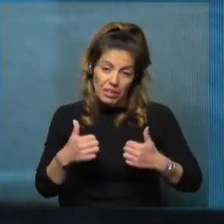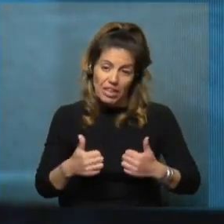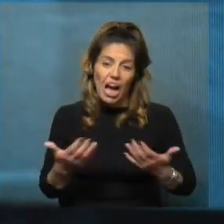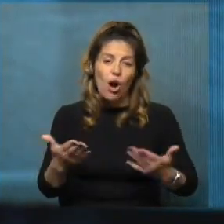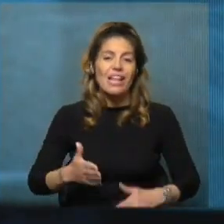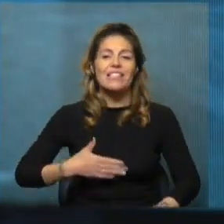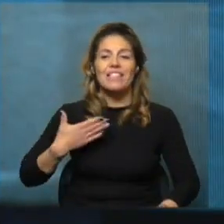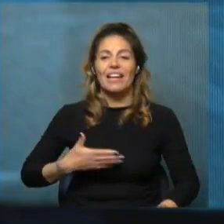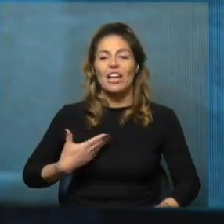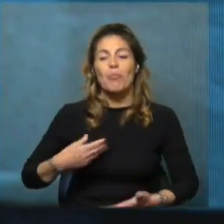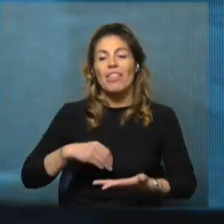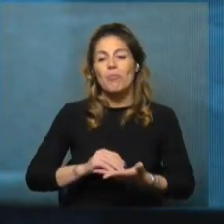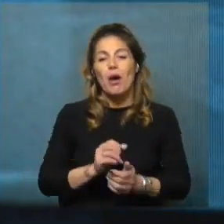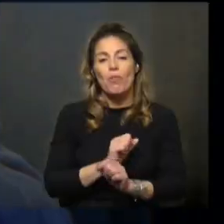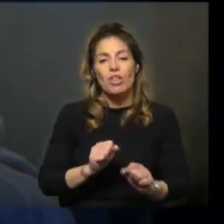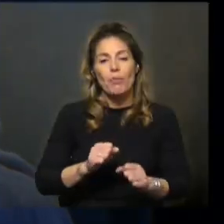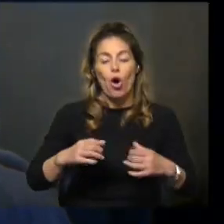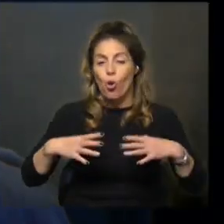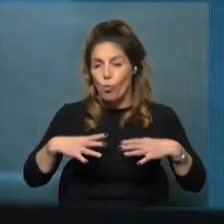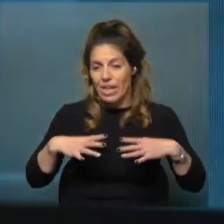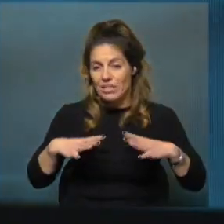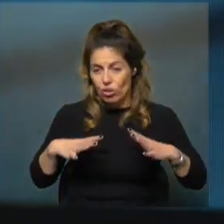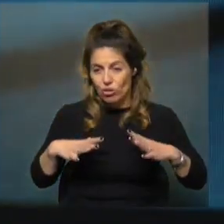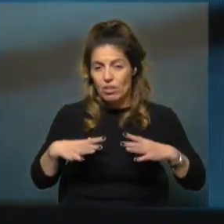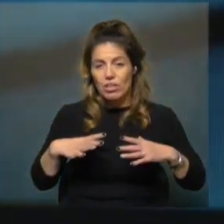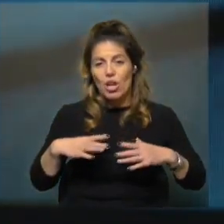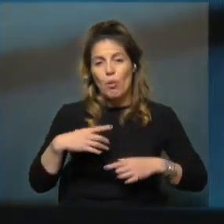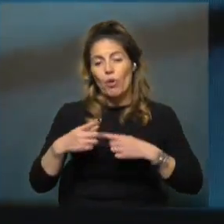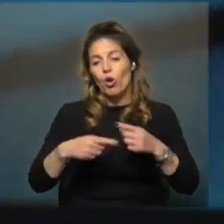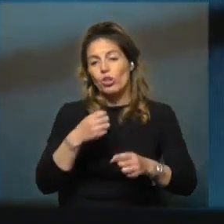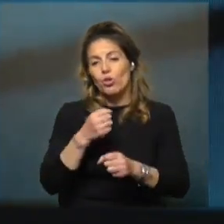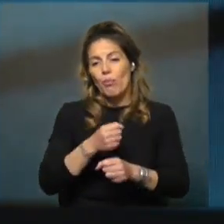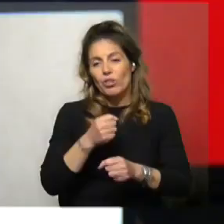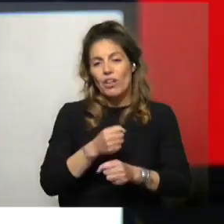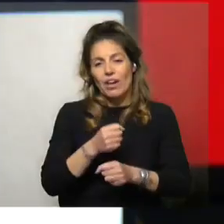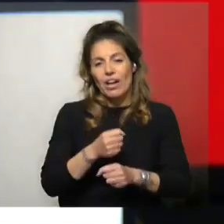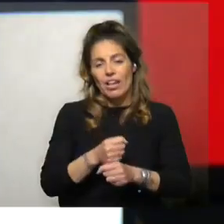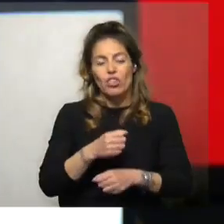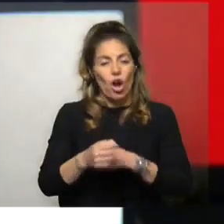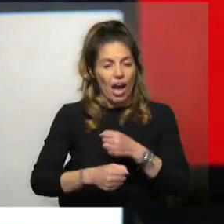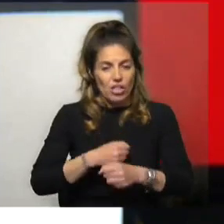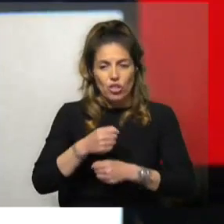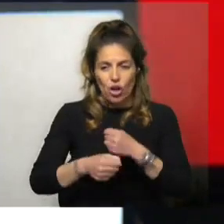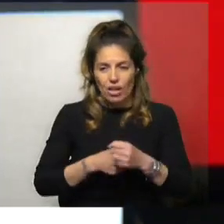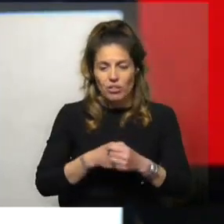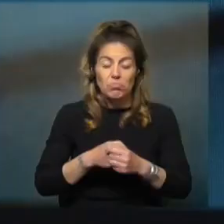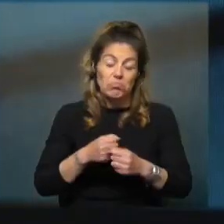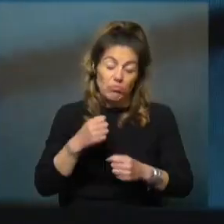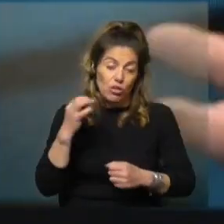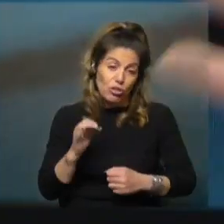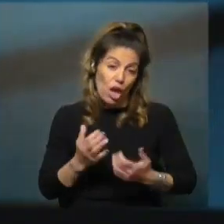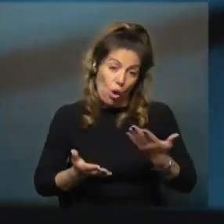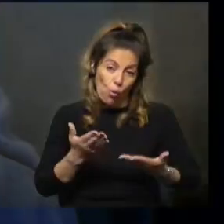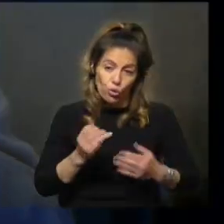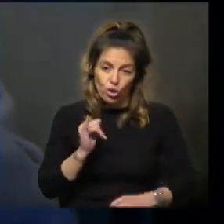reclama que además podamos recibir la jubilación Claro porque seguimos trabajando fruto de su trabajo muchísimos años y me parece justo no